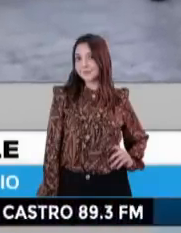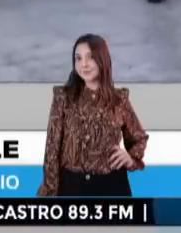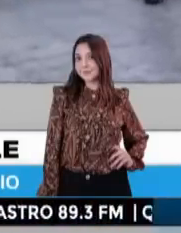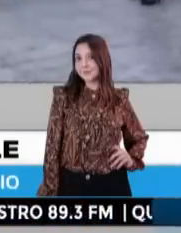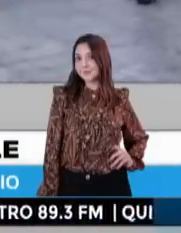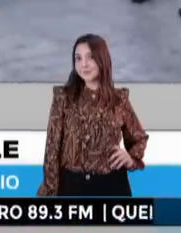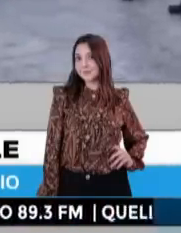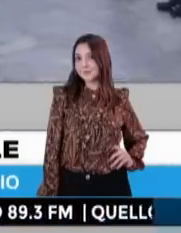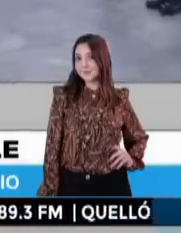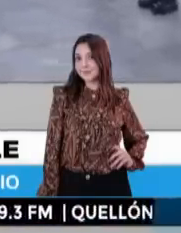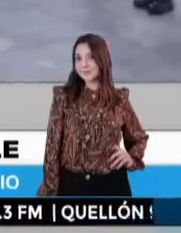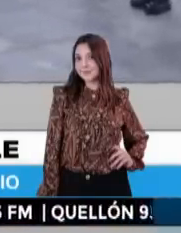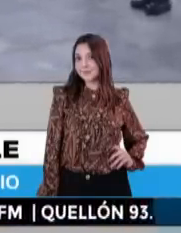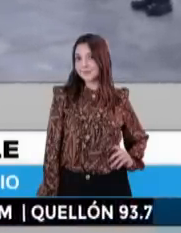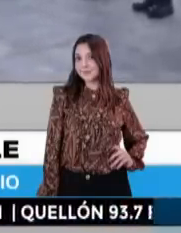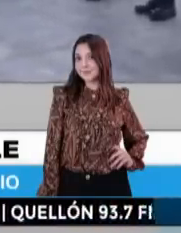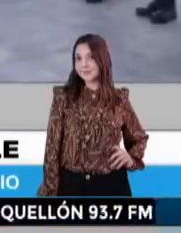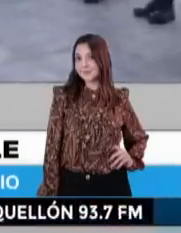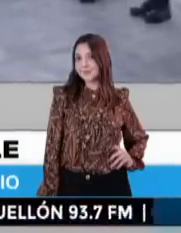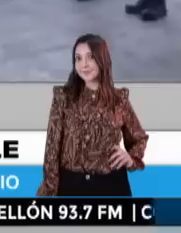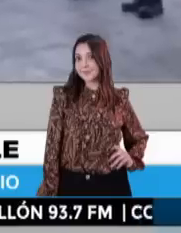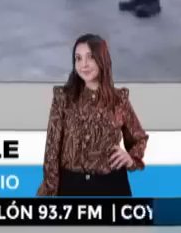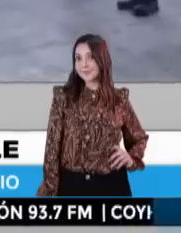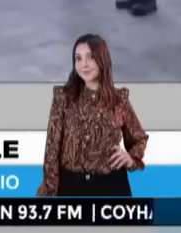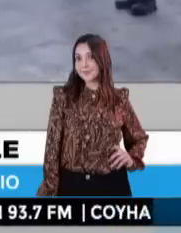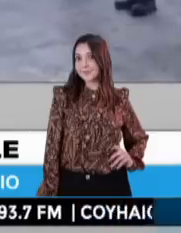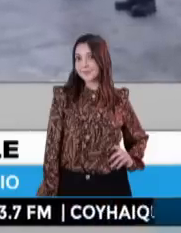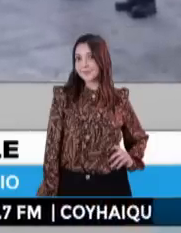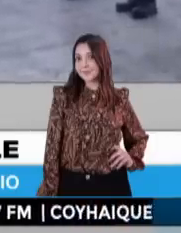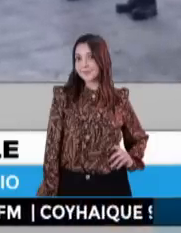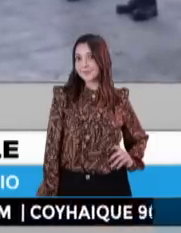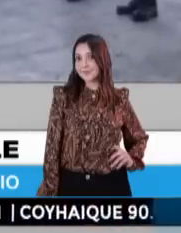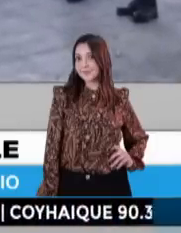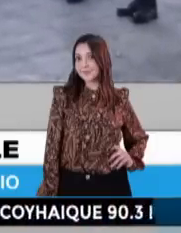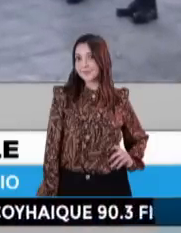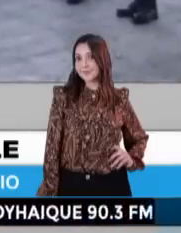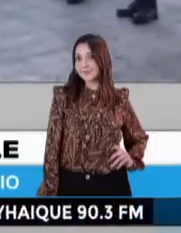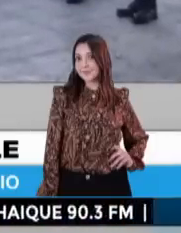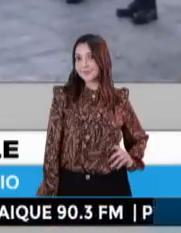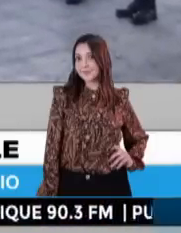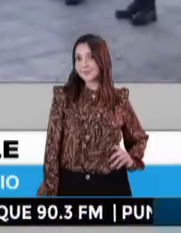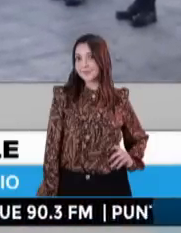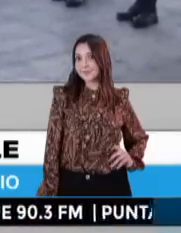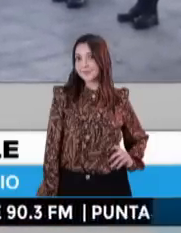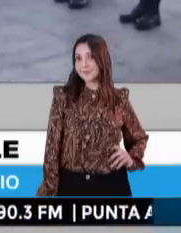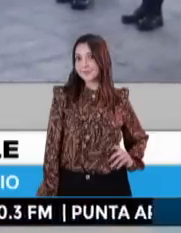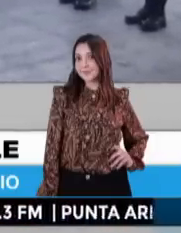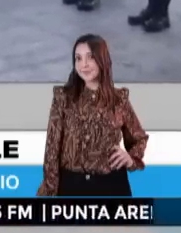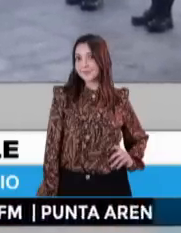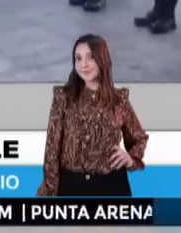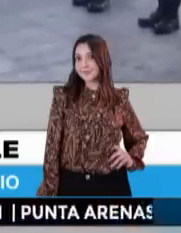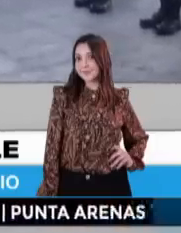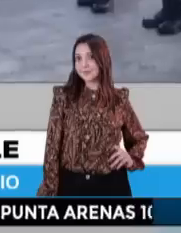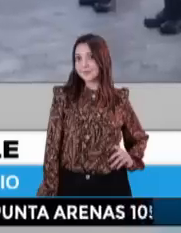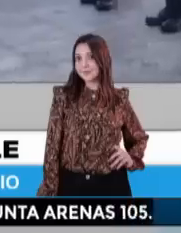comunicado ahora el 19 de septiembre. La brecha en mayo, pero la brecha no significa nada salvo una debilidad.